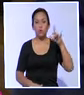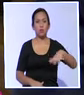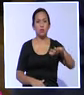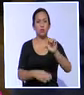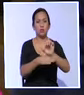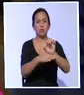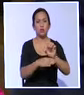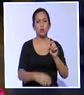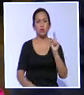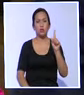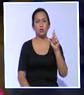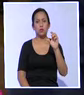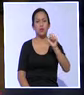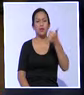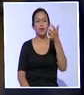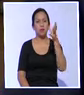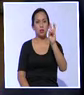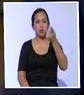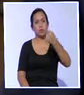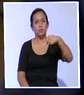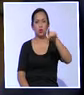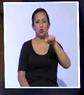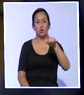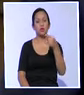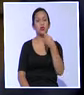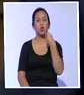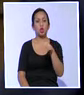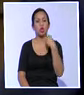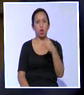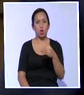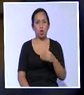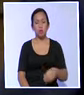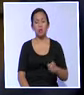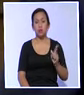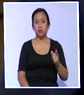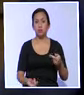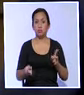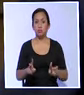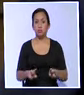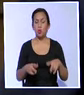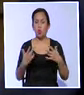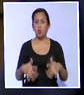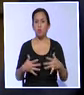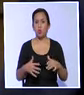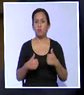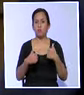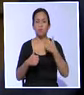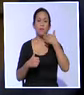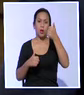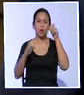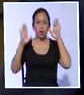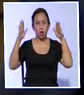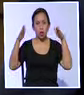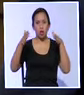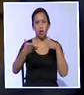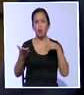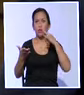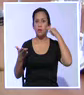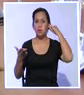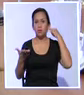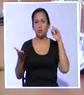casi 116 millones de dólares lo que ha conllevado también evidentemente a que se mejore la atención de niños